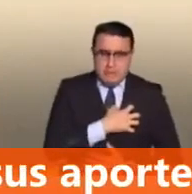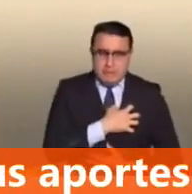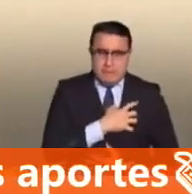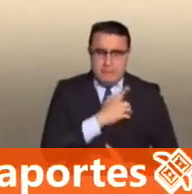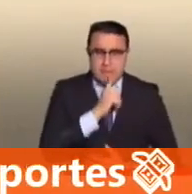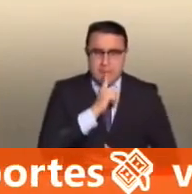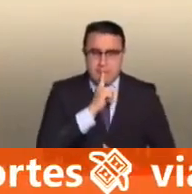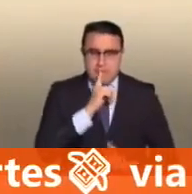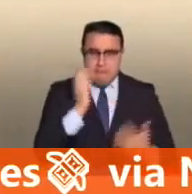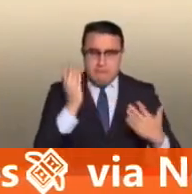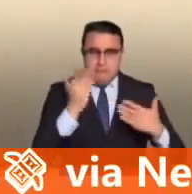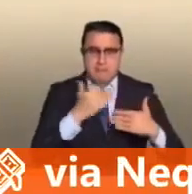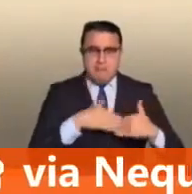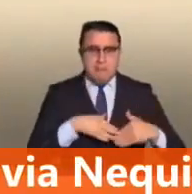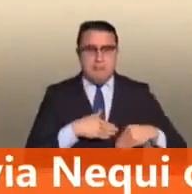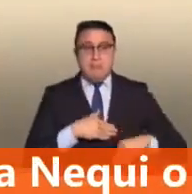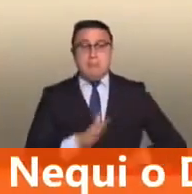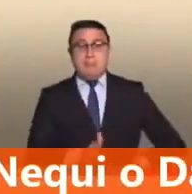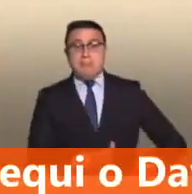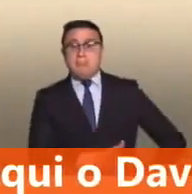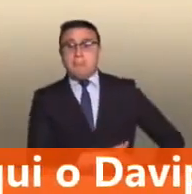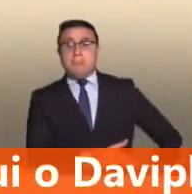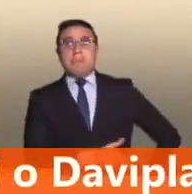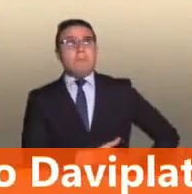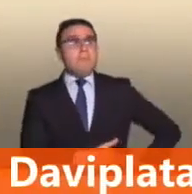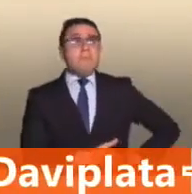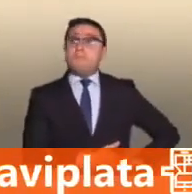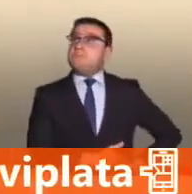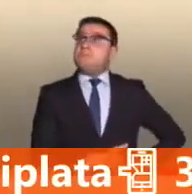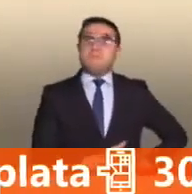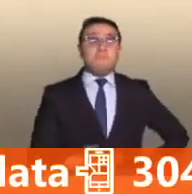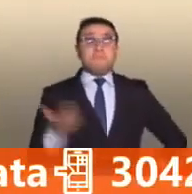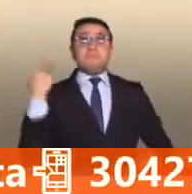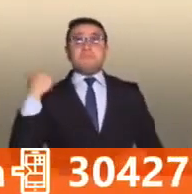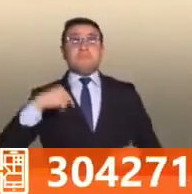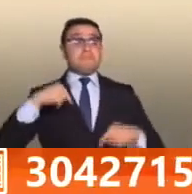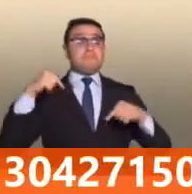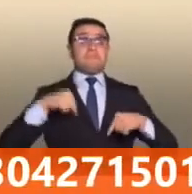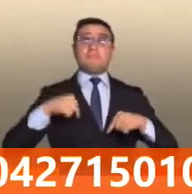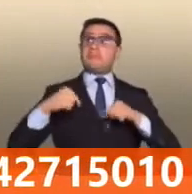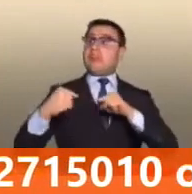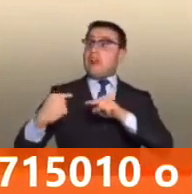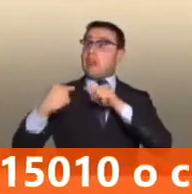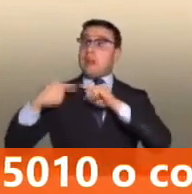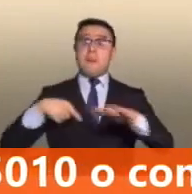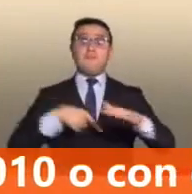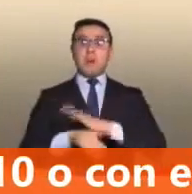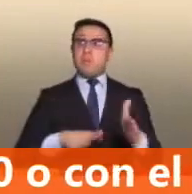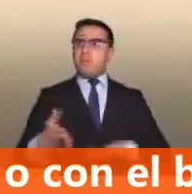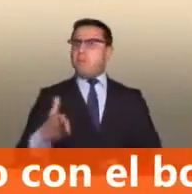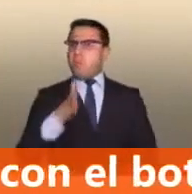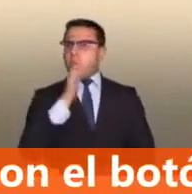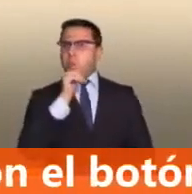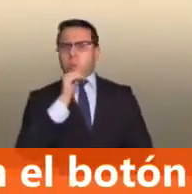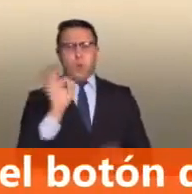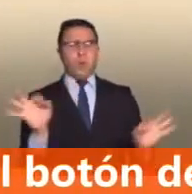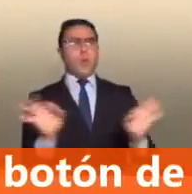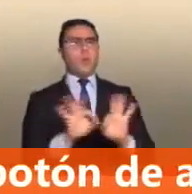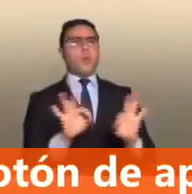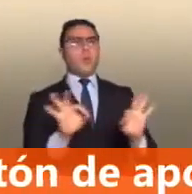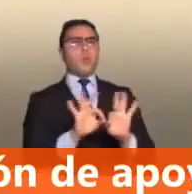ocultan. Insinúan que no existió. La prensa no se